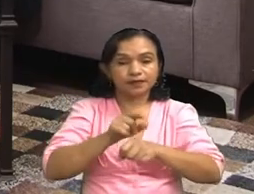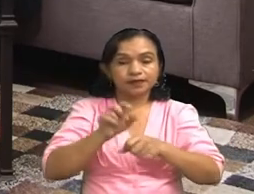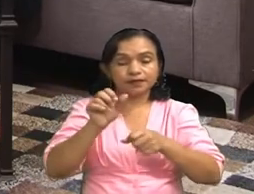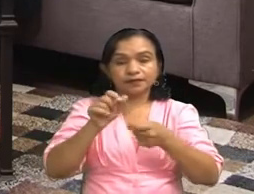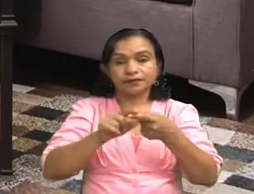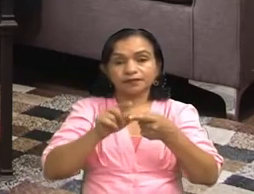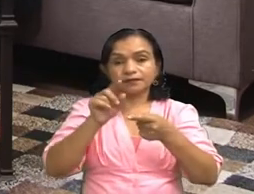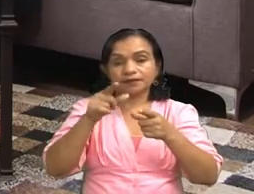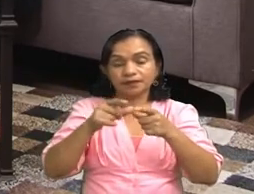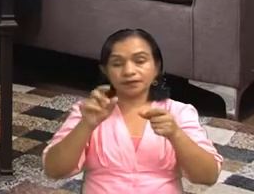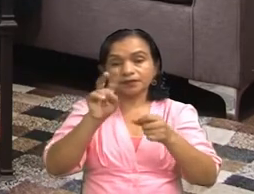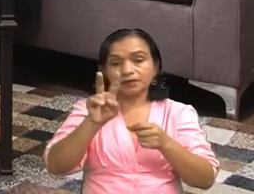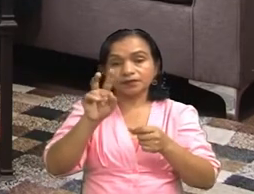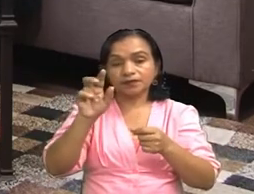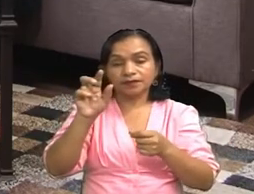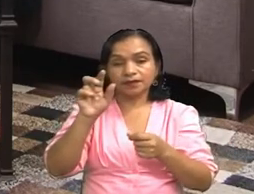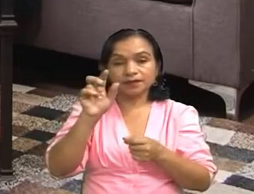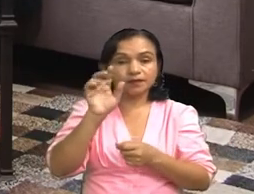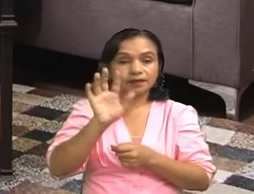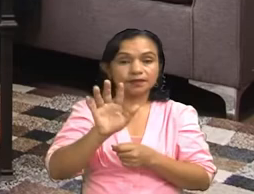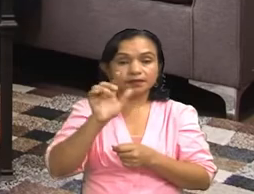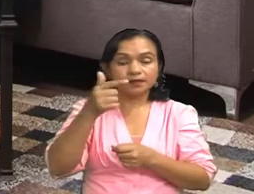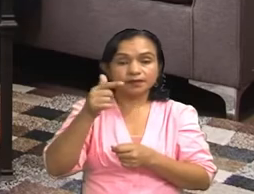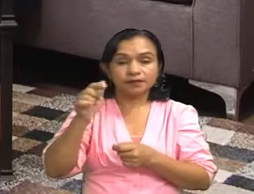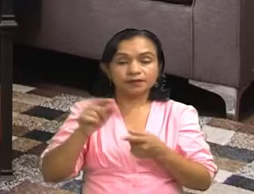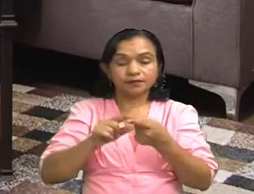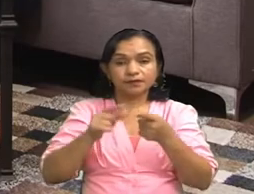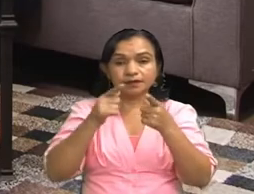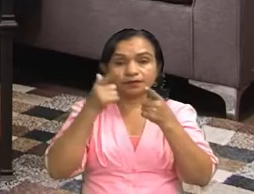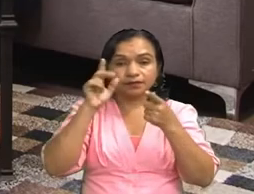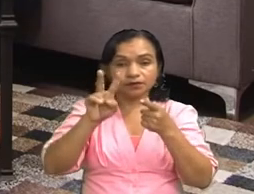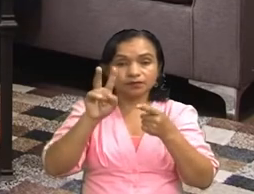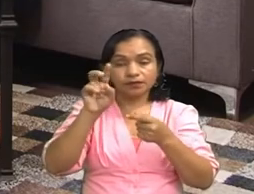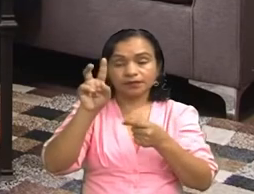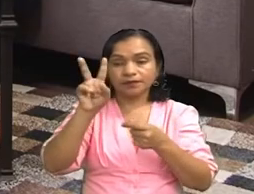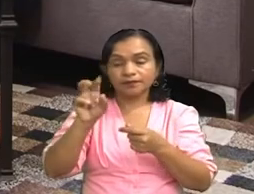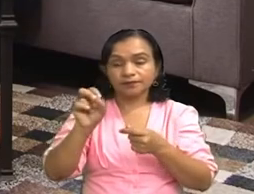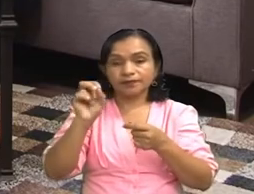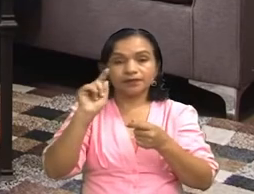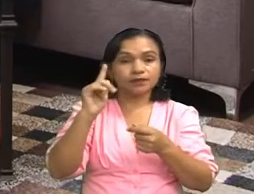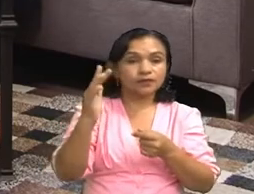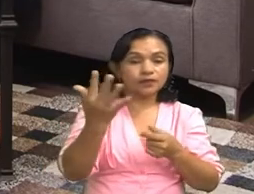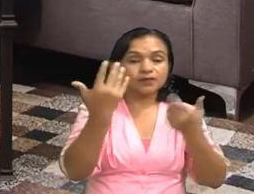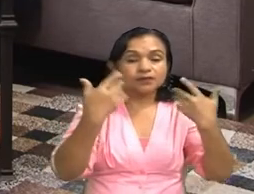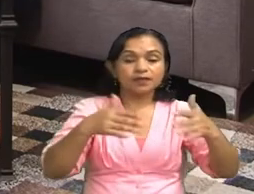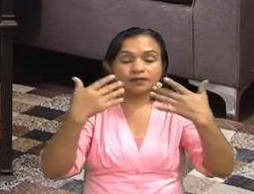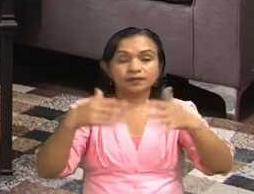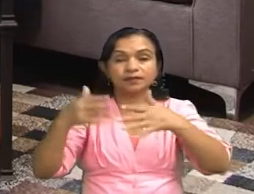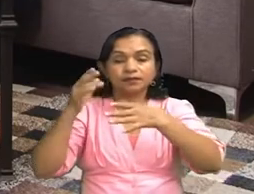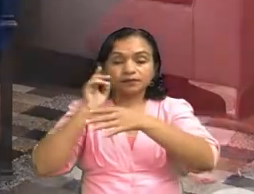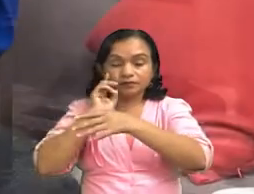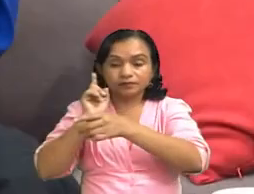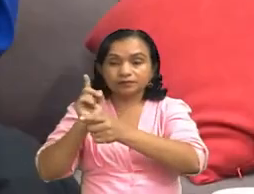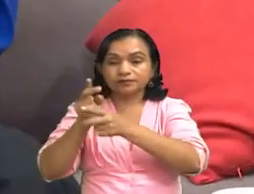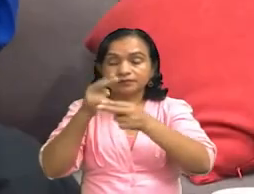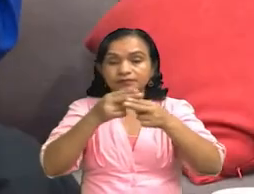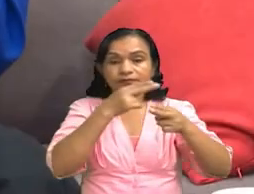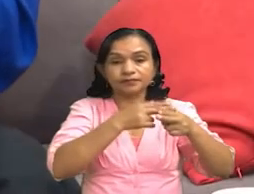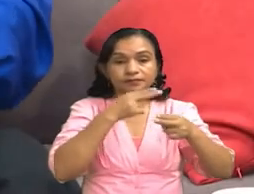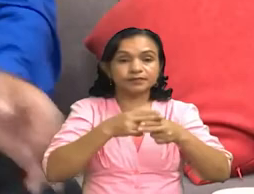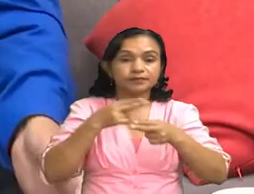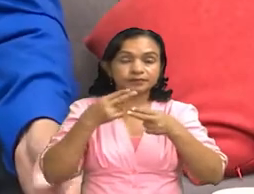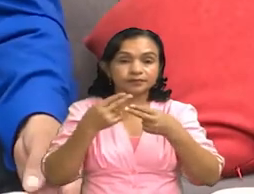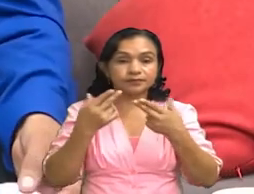Managua, 2.577. Masaya, 2.020. Y todas las tenemos identificadas y registradas. Eso